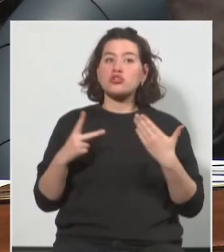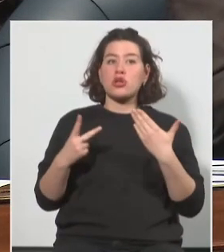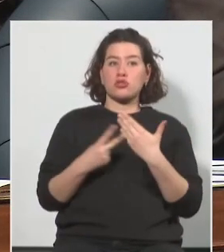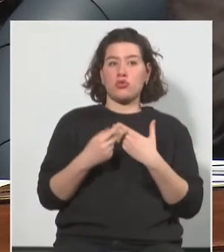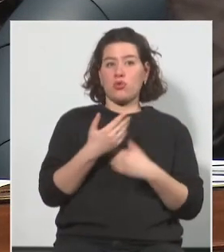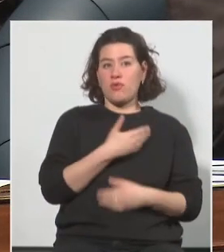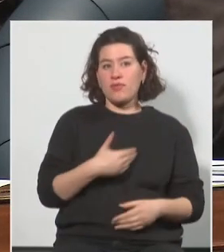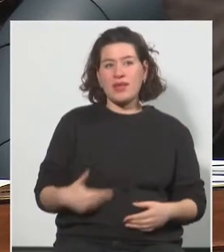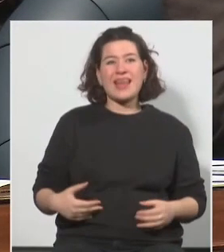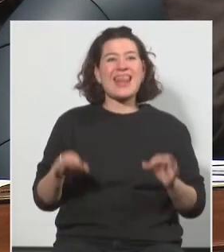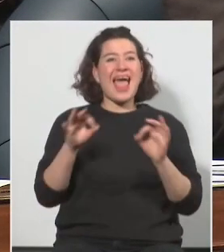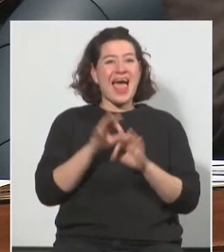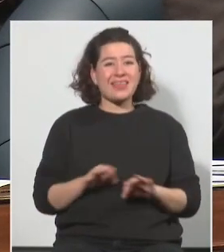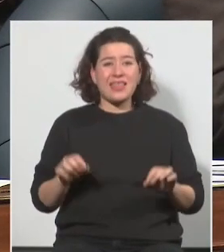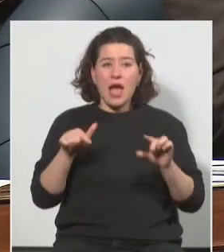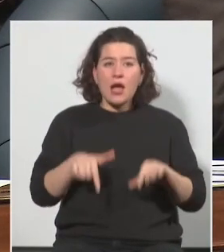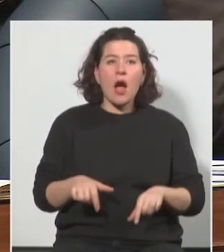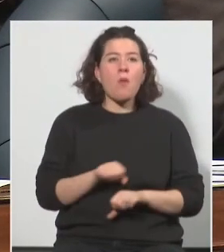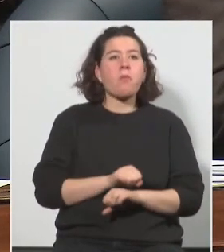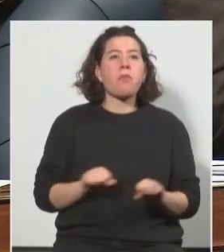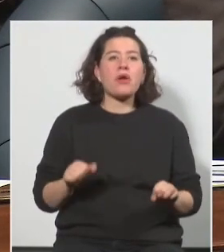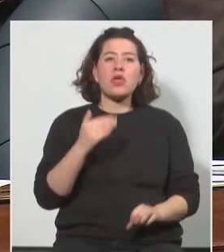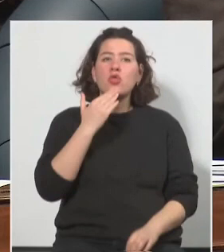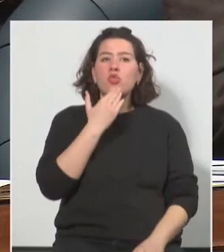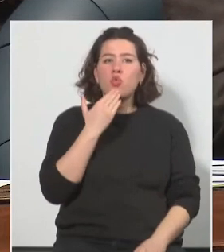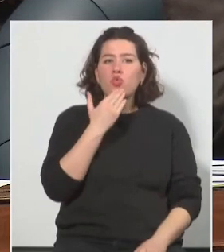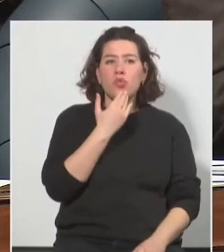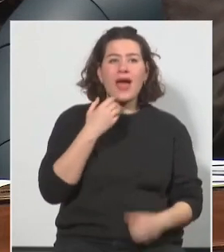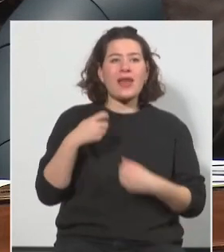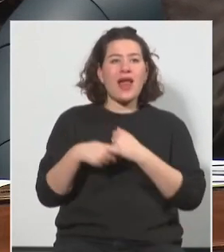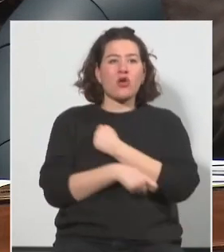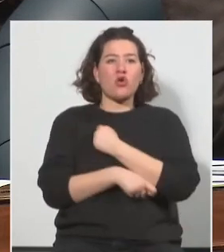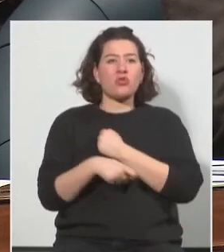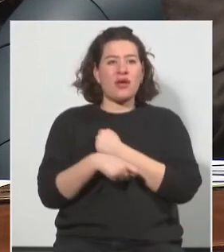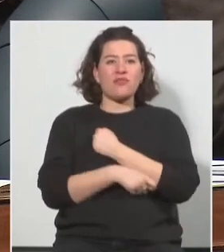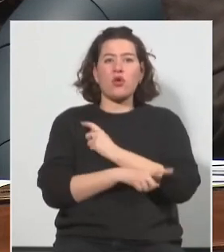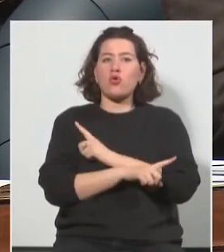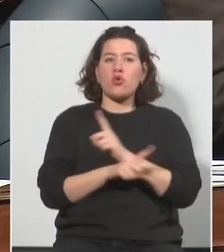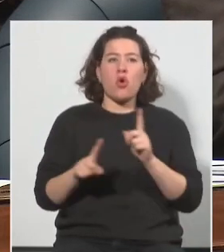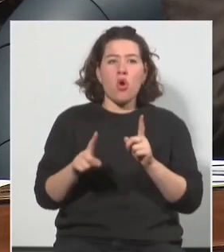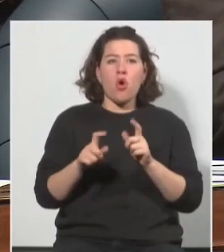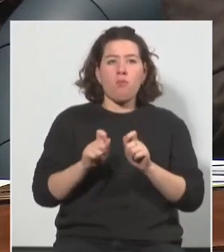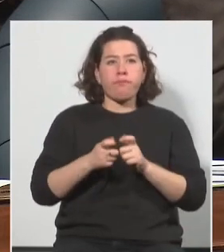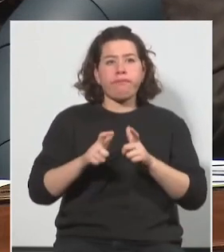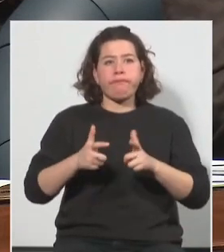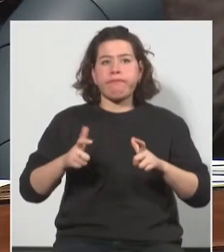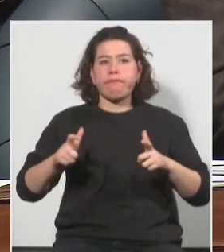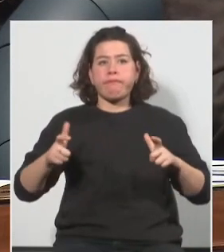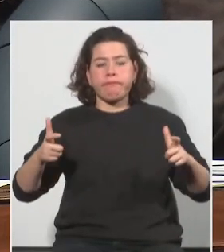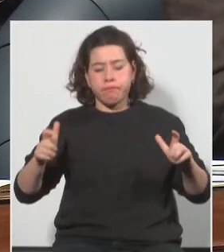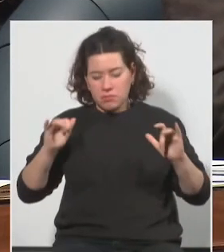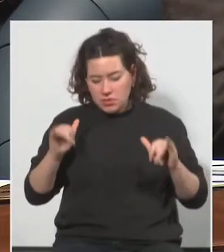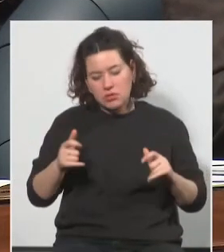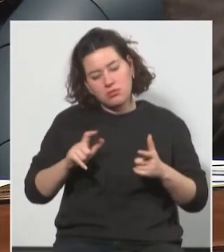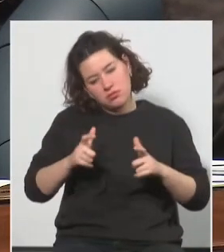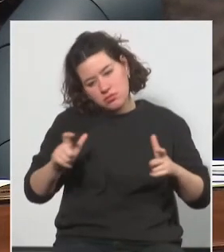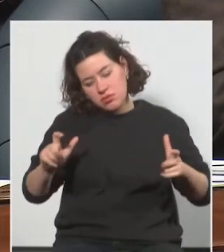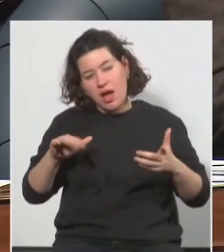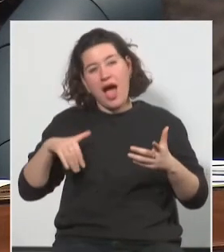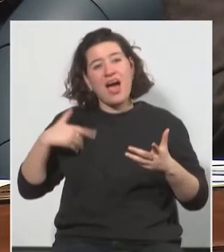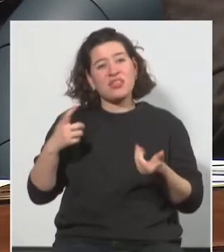se aplicaron, porque nadie aquí puede dudar que el narcotráfico no ha dejado de crecer en nuestro país